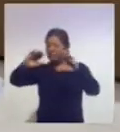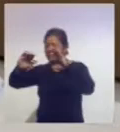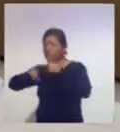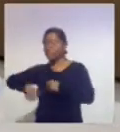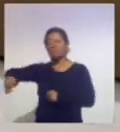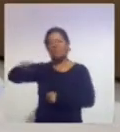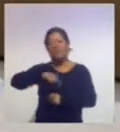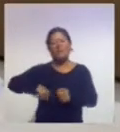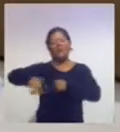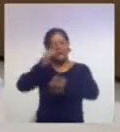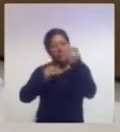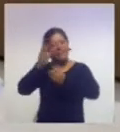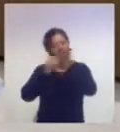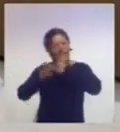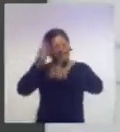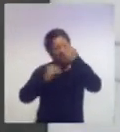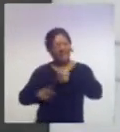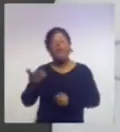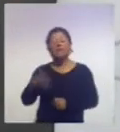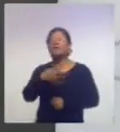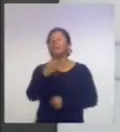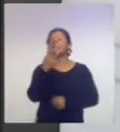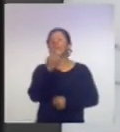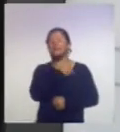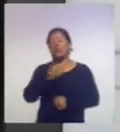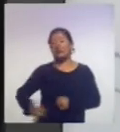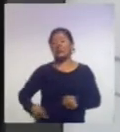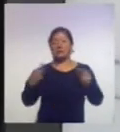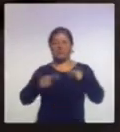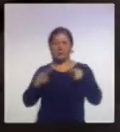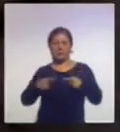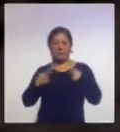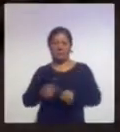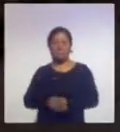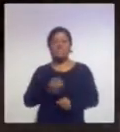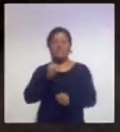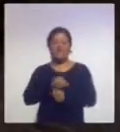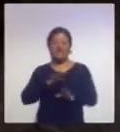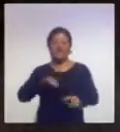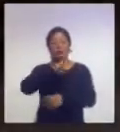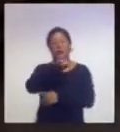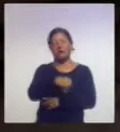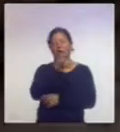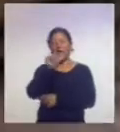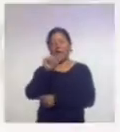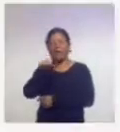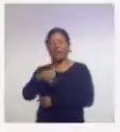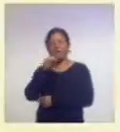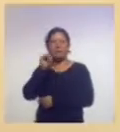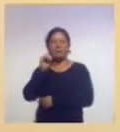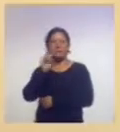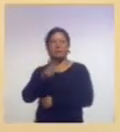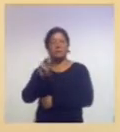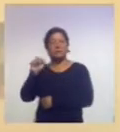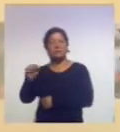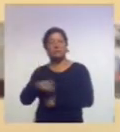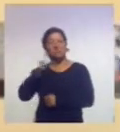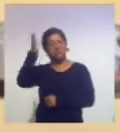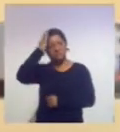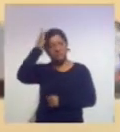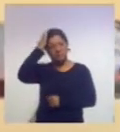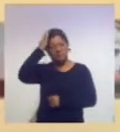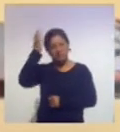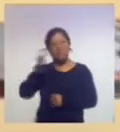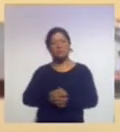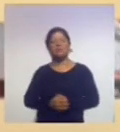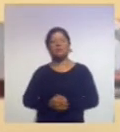analfabetas a la población ubicada en 14 municipios, informó José Javier Vázquez Sánchez, titular de la institución. De los 14